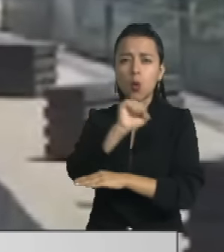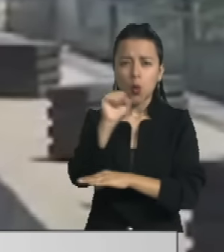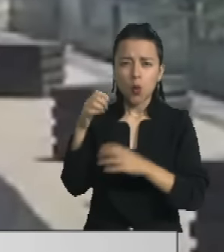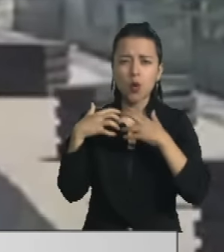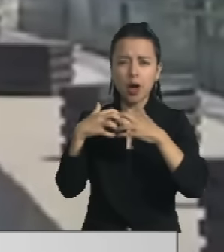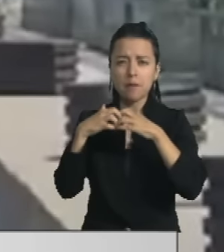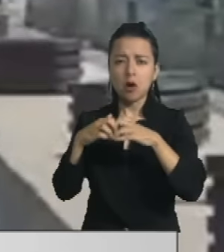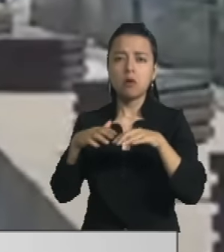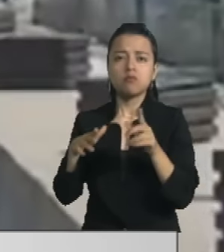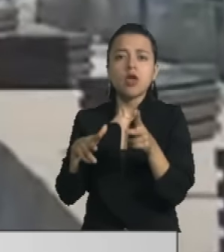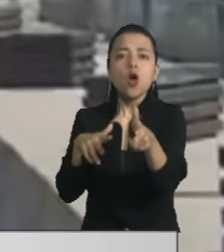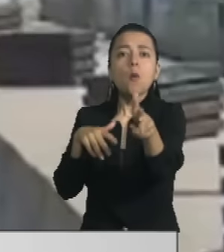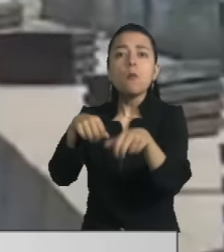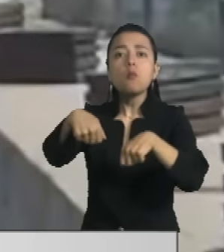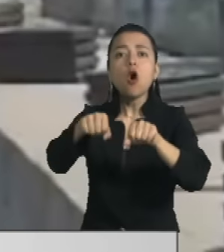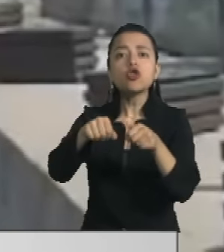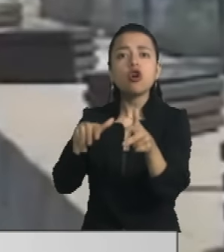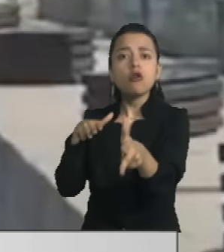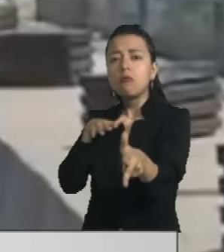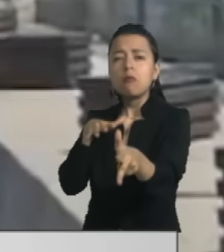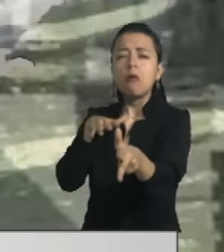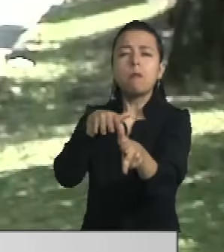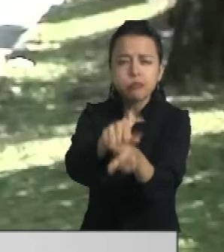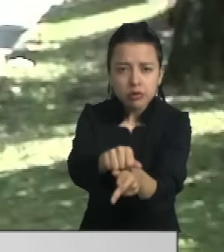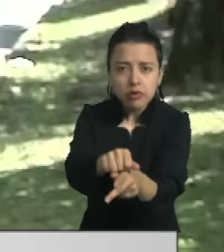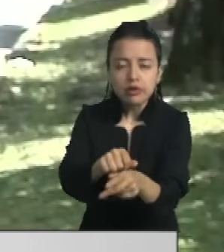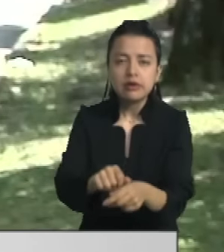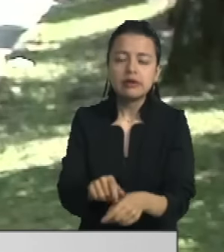motocicleta y su conductor falleció